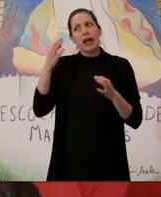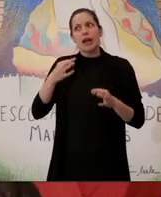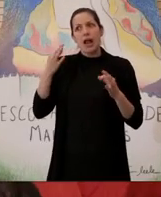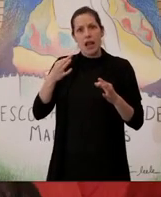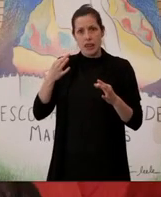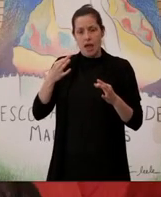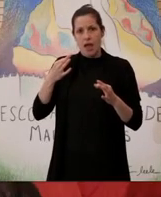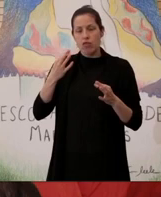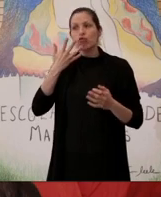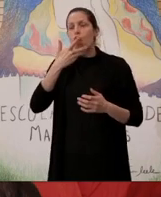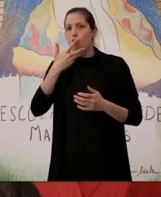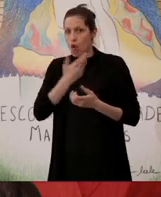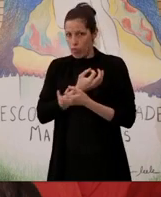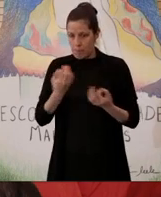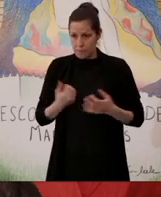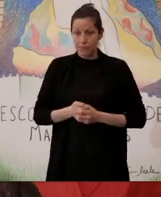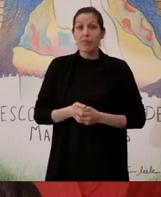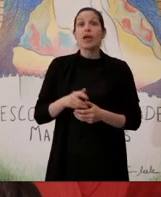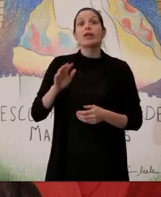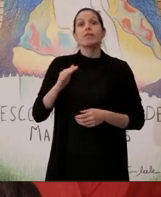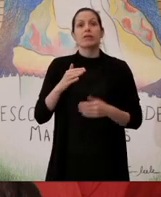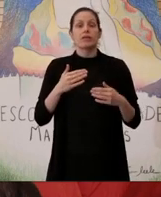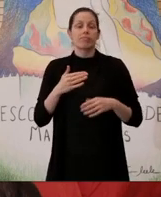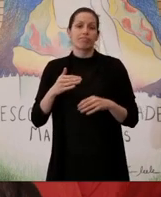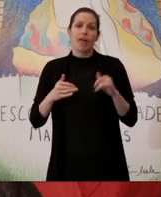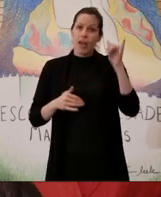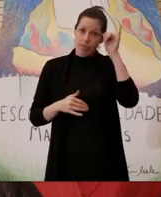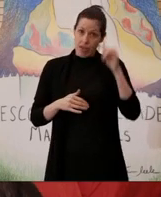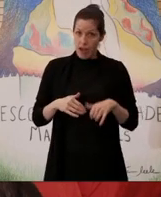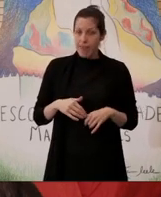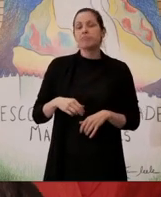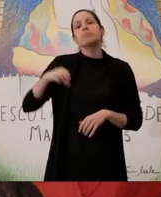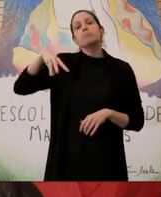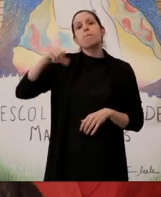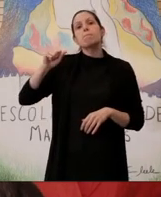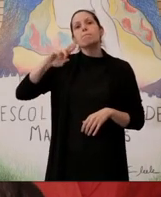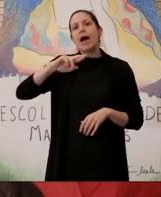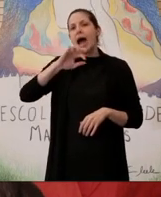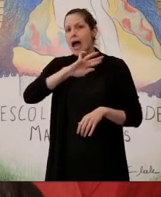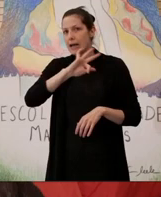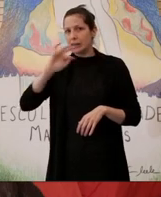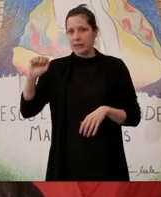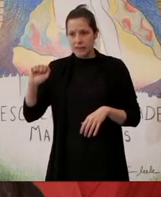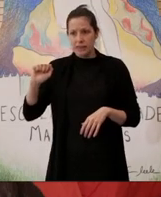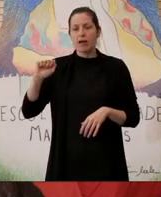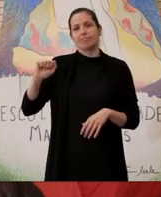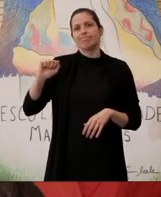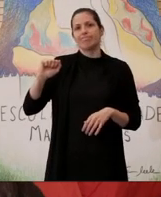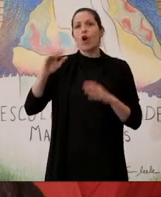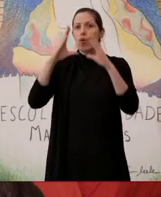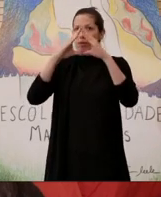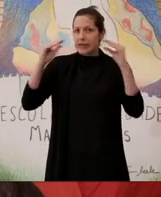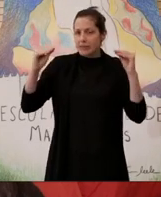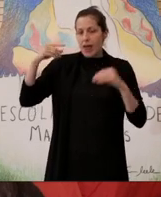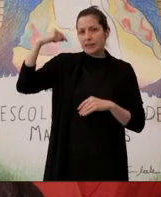amiña esquerda por último tenemos a Marta lois licenciada en filosofía y doctora en ciencia política por la universidad de Santiago de